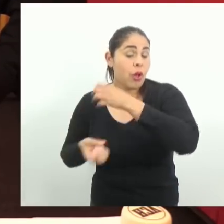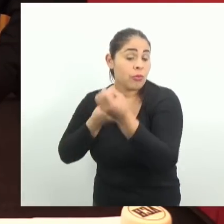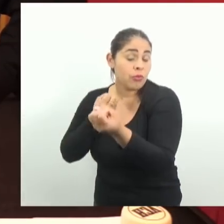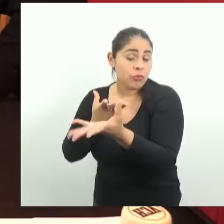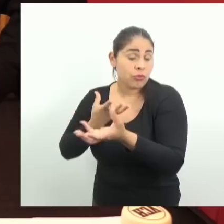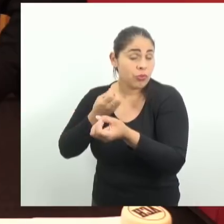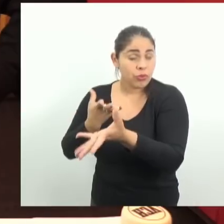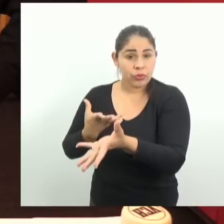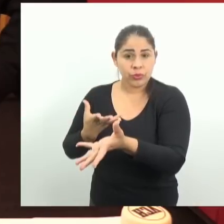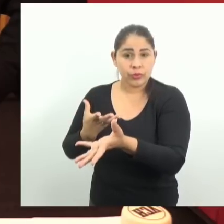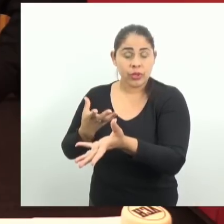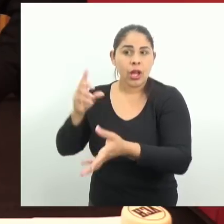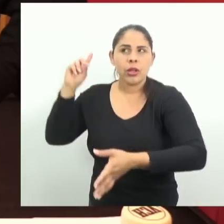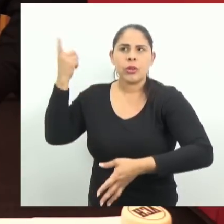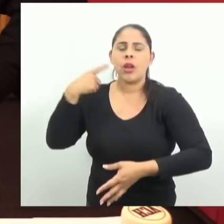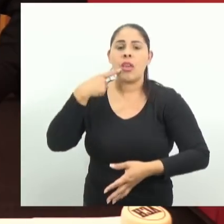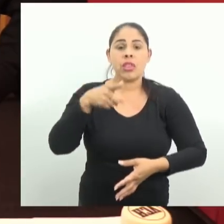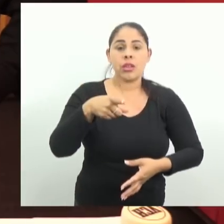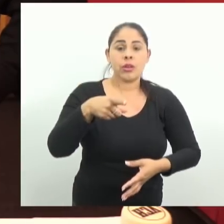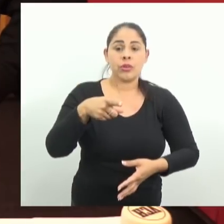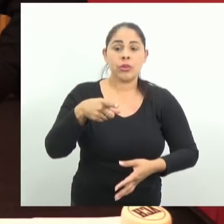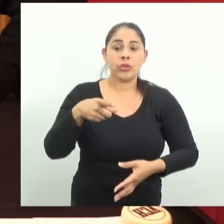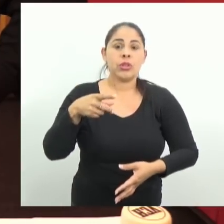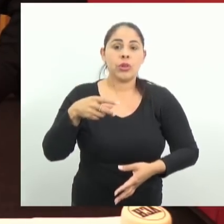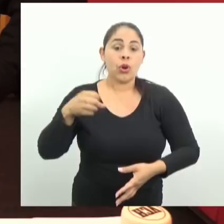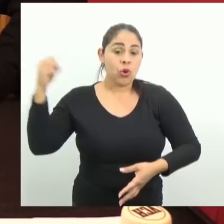Él dijo, sea luz.